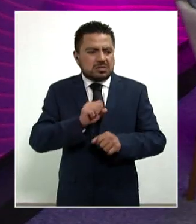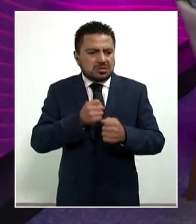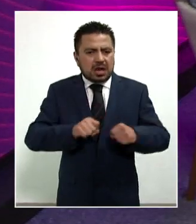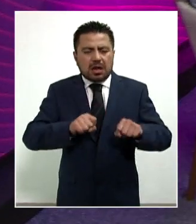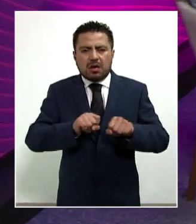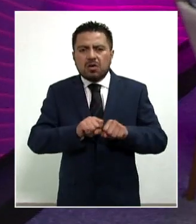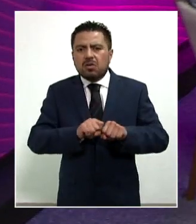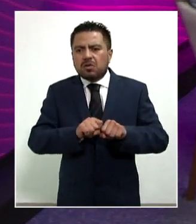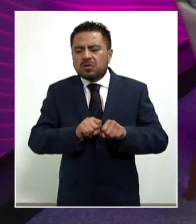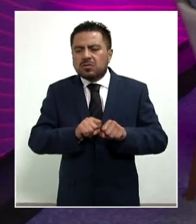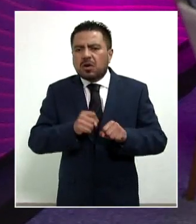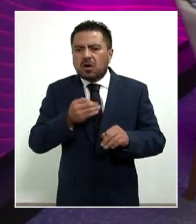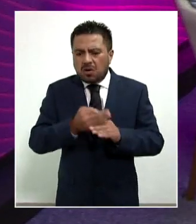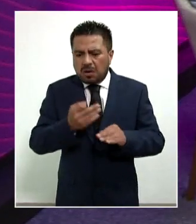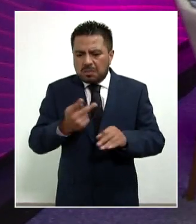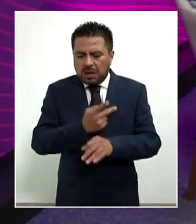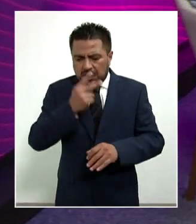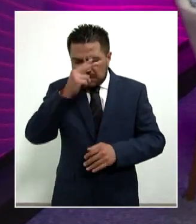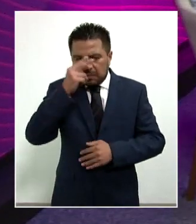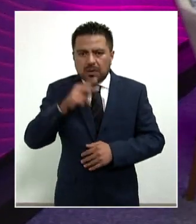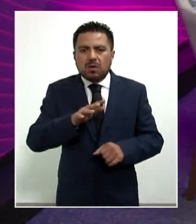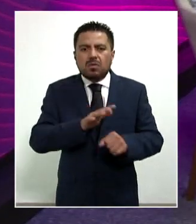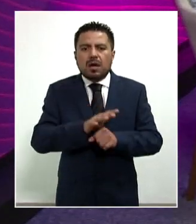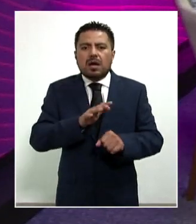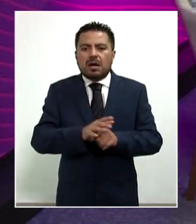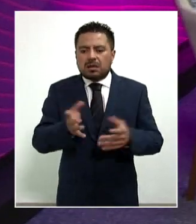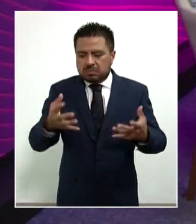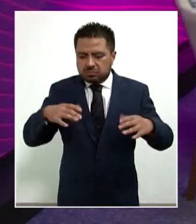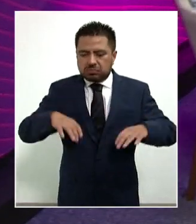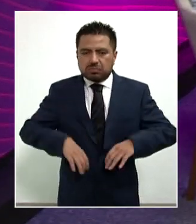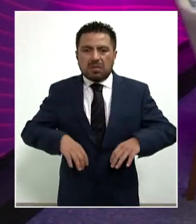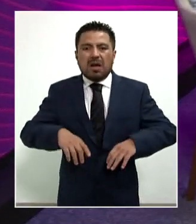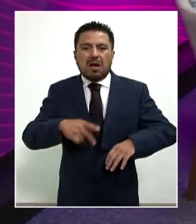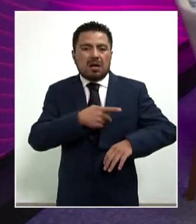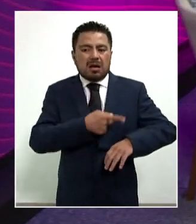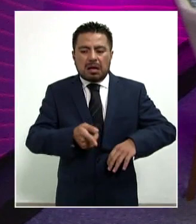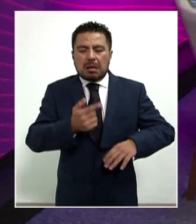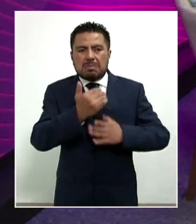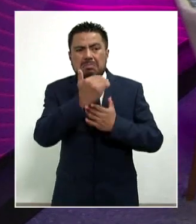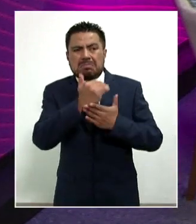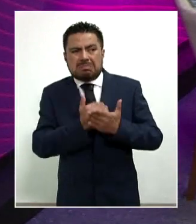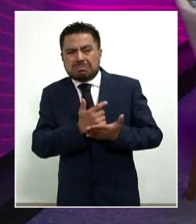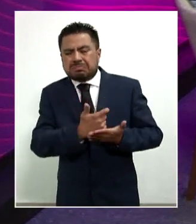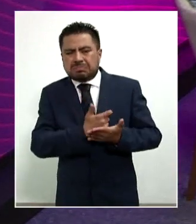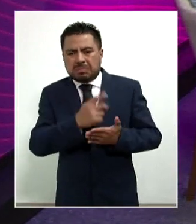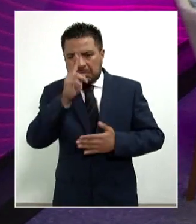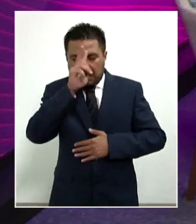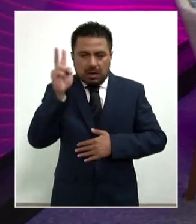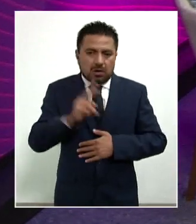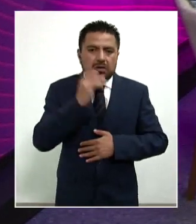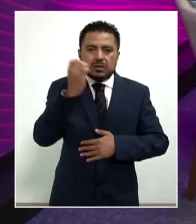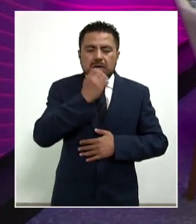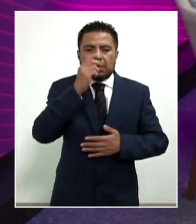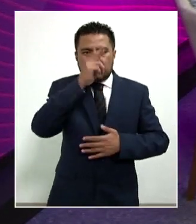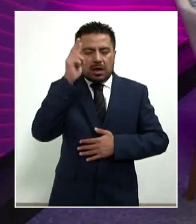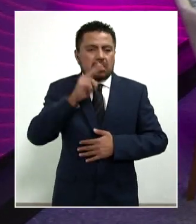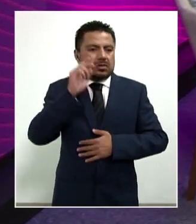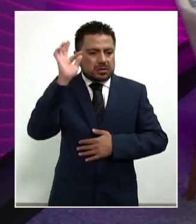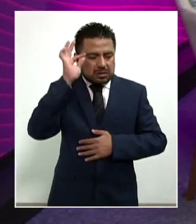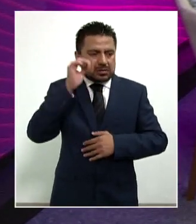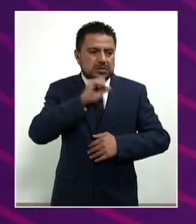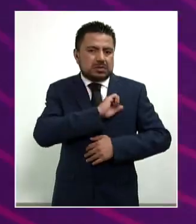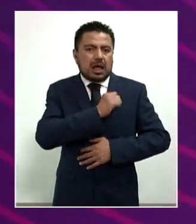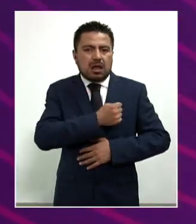lo que está pasando hoy en México es que nuestros bolsones de pobreza reciben menos, las peores escuelas, los peores servicios de salud,